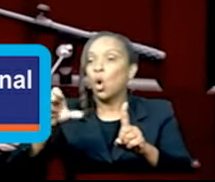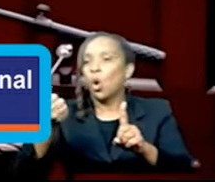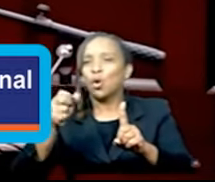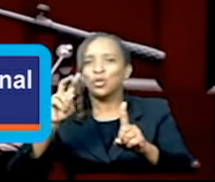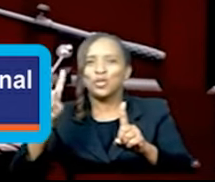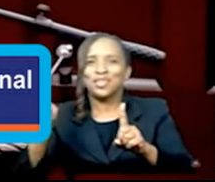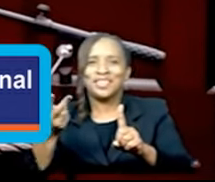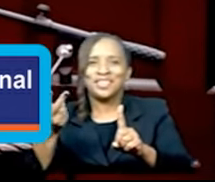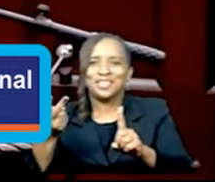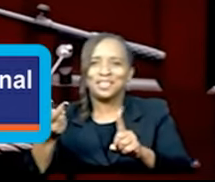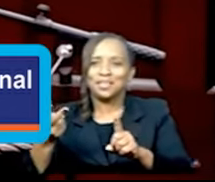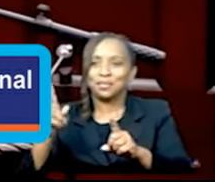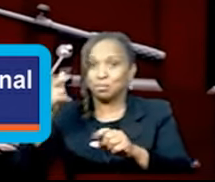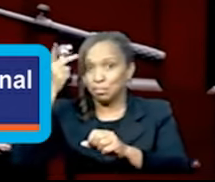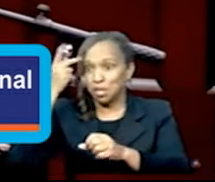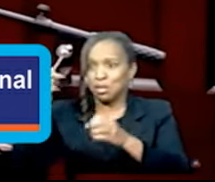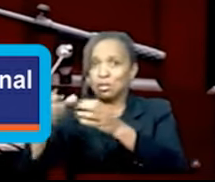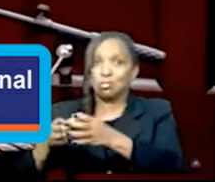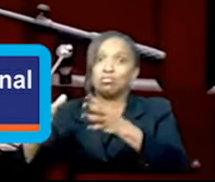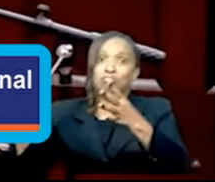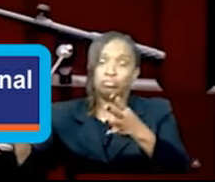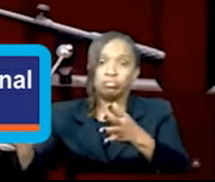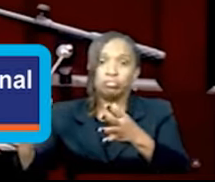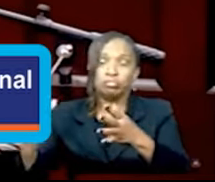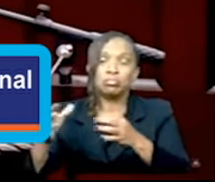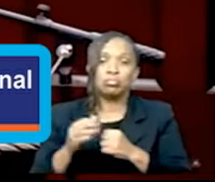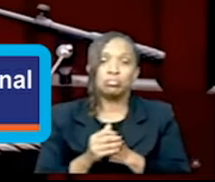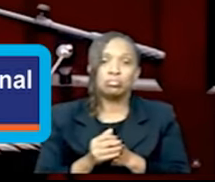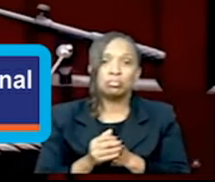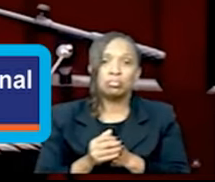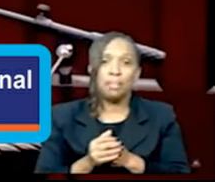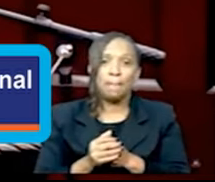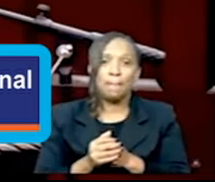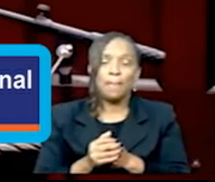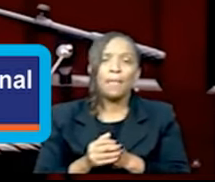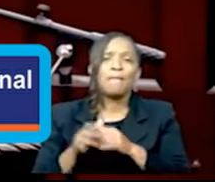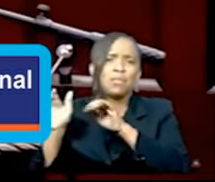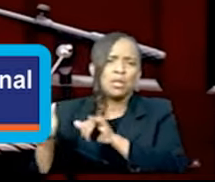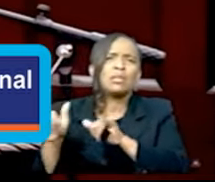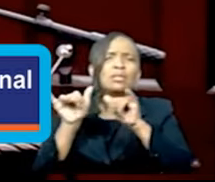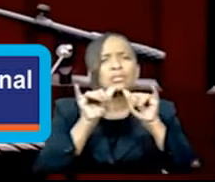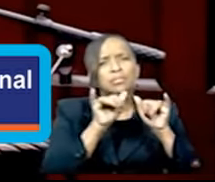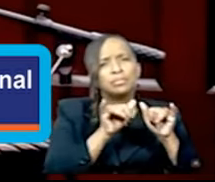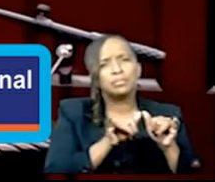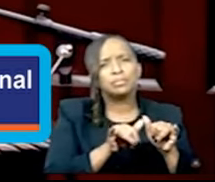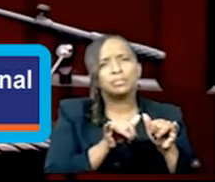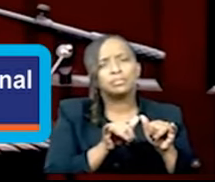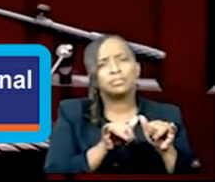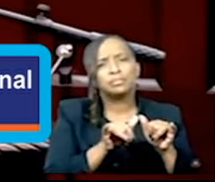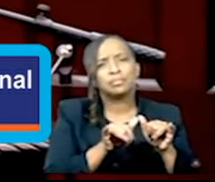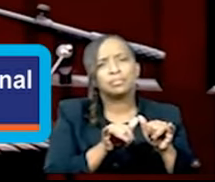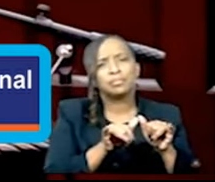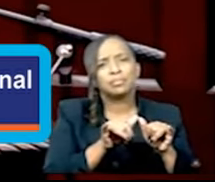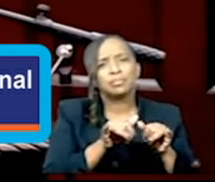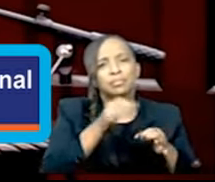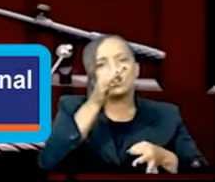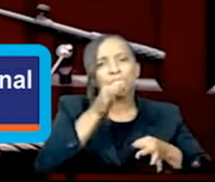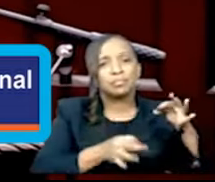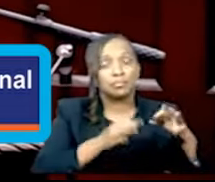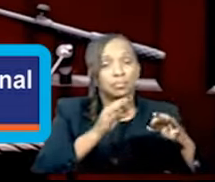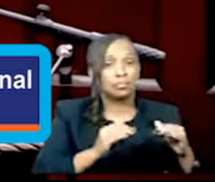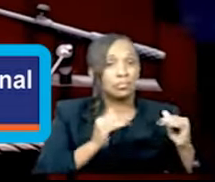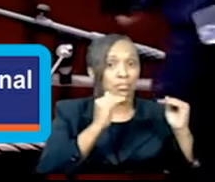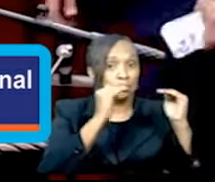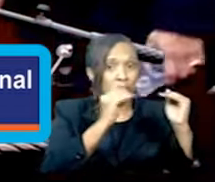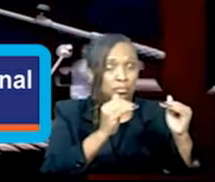de Diputados y un miembro de la segunda mayoría. Entonces, en la Suprema Corte de Justicia es el único